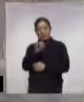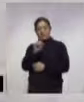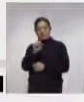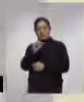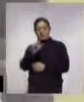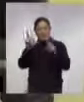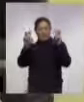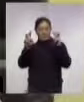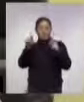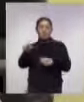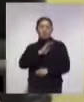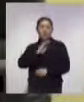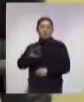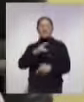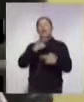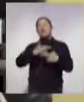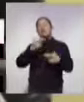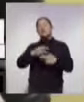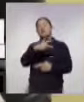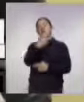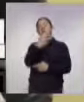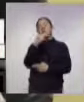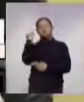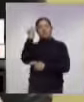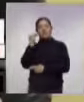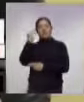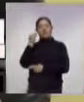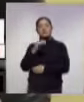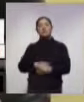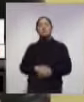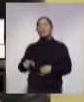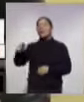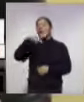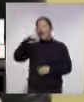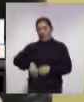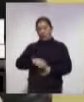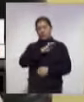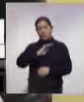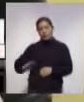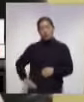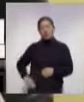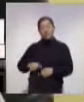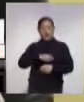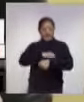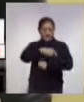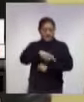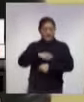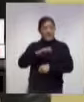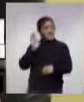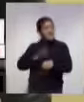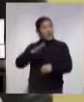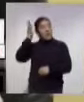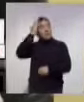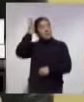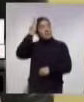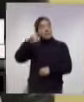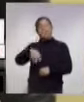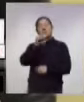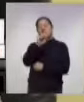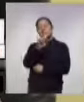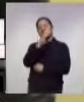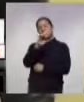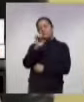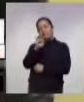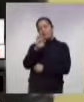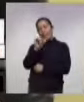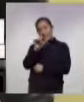de marzo. En su mayoría aquí en el municipio son cebaderos. El cultivo principalmente que se da aquí en la región es la cebada, ya